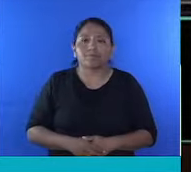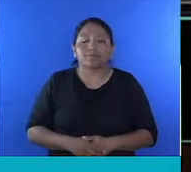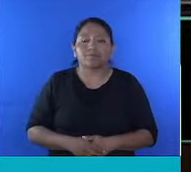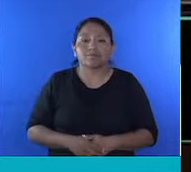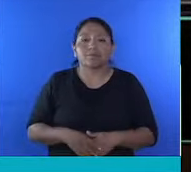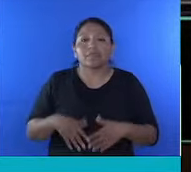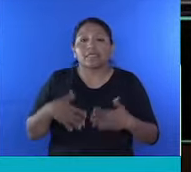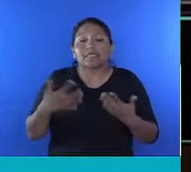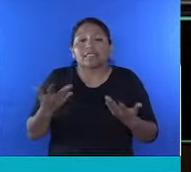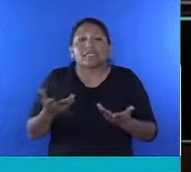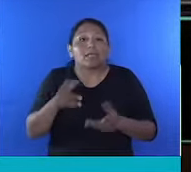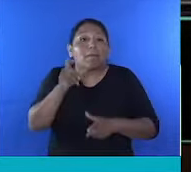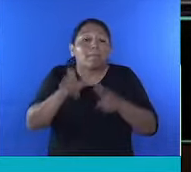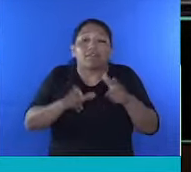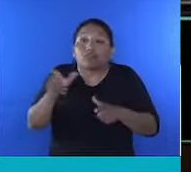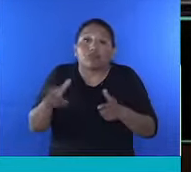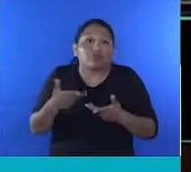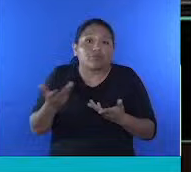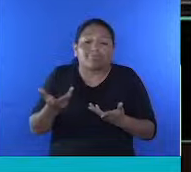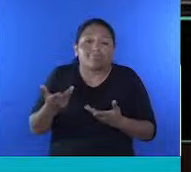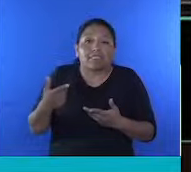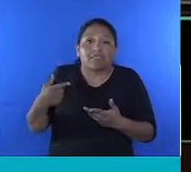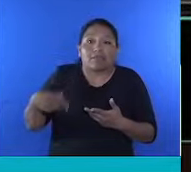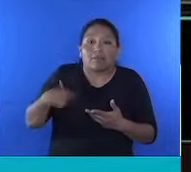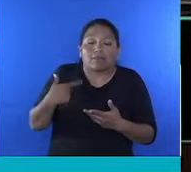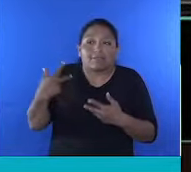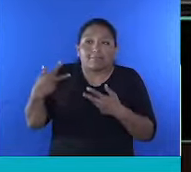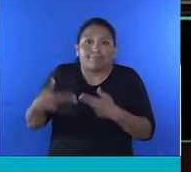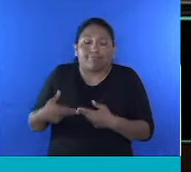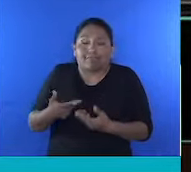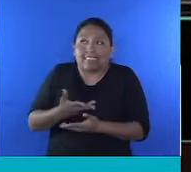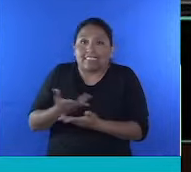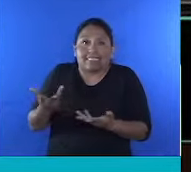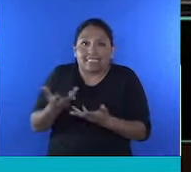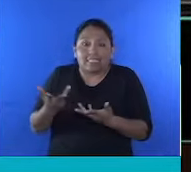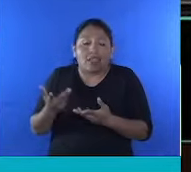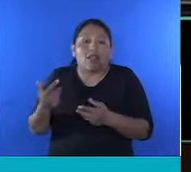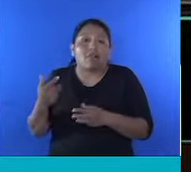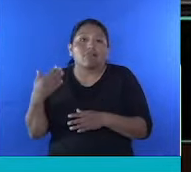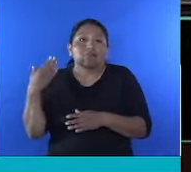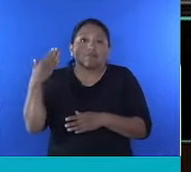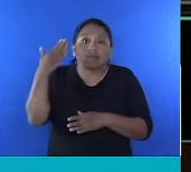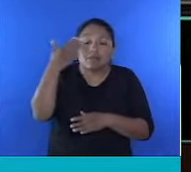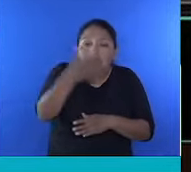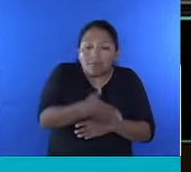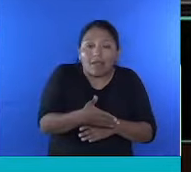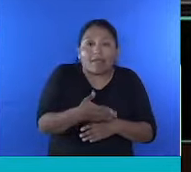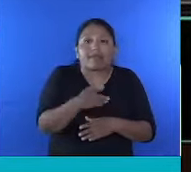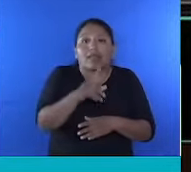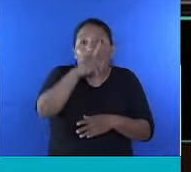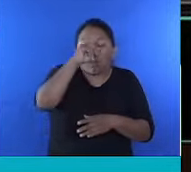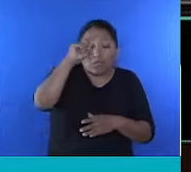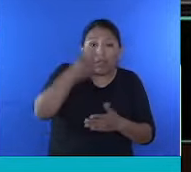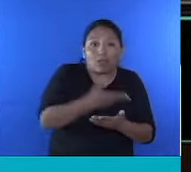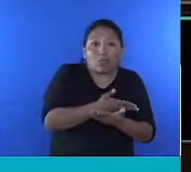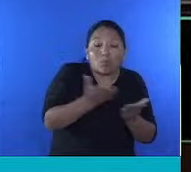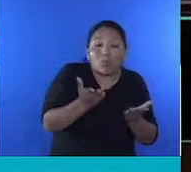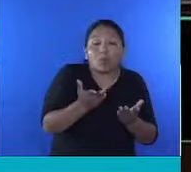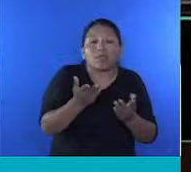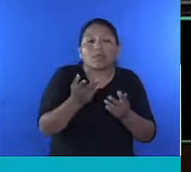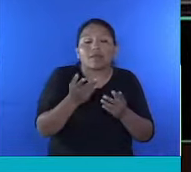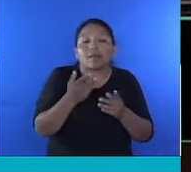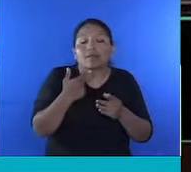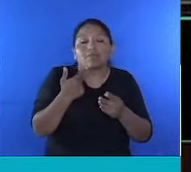que gente que se está quedando sin cobertura vaya a esos hospitales públicos